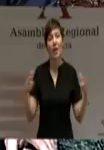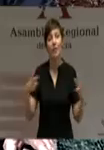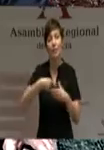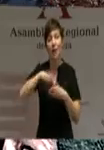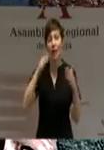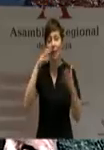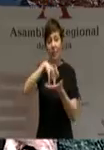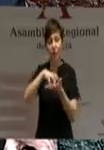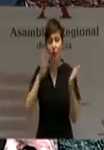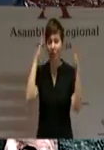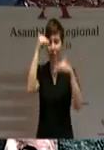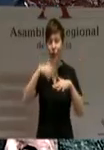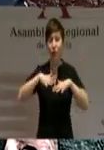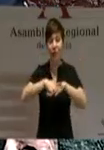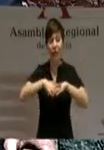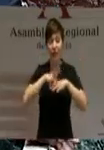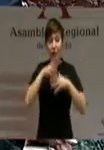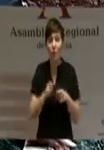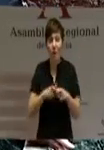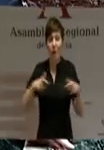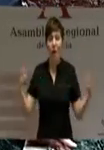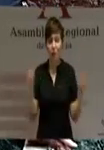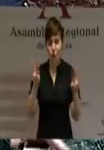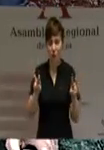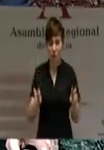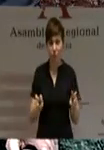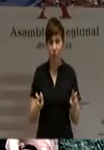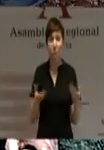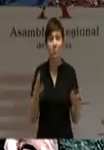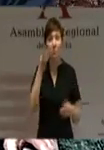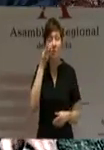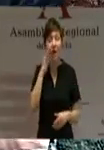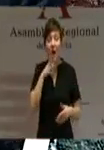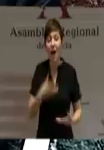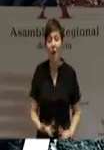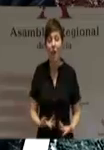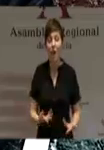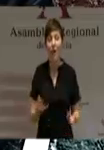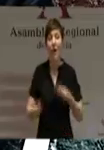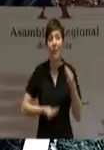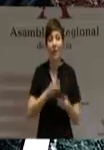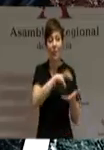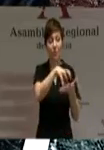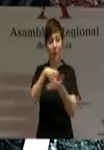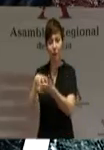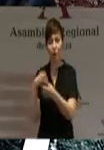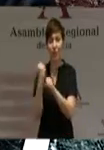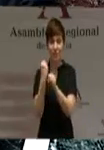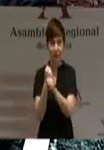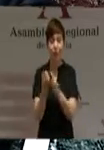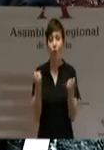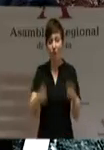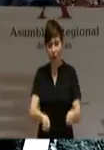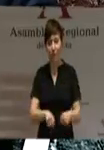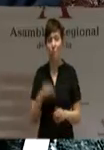en la red de centros existentes y de nueva creación, y sin embargo nos encontramos con el cierre del centro de Espinardo. Hablaban